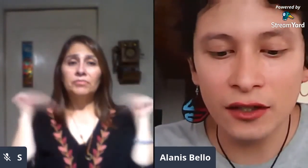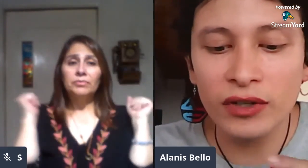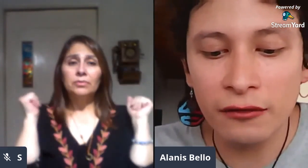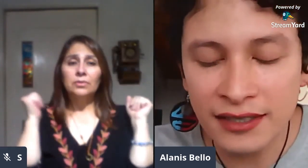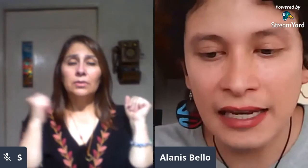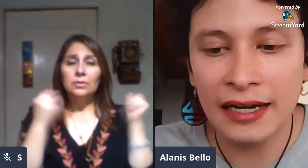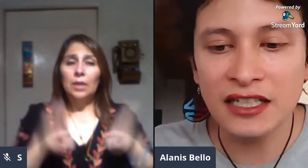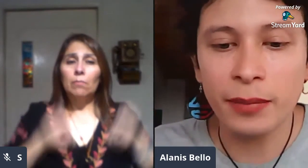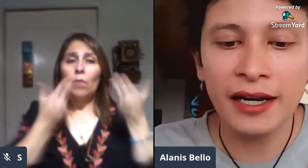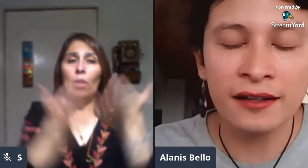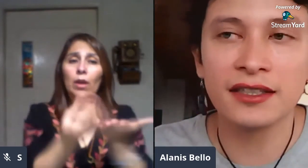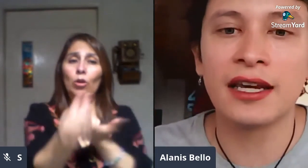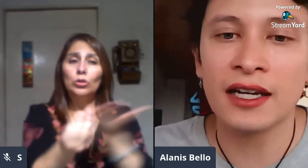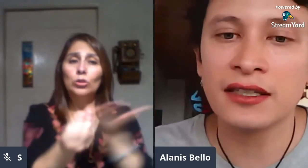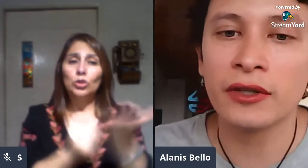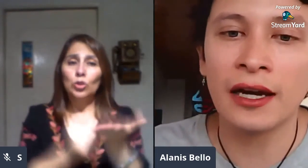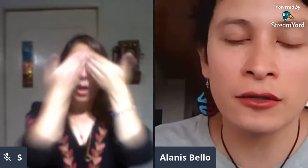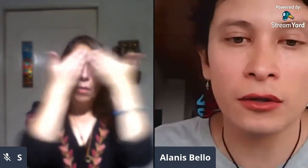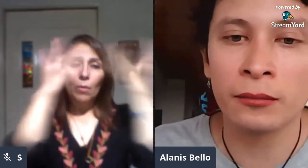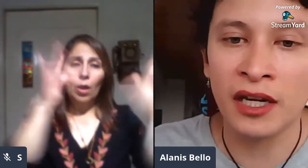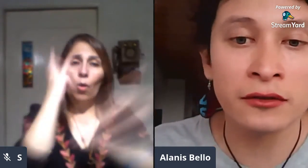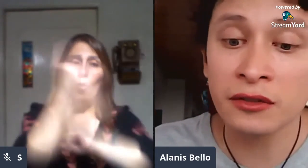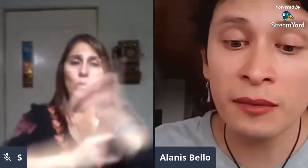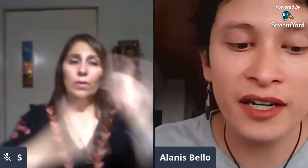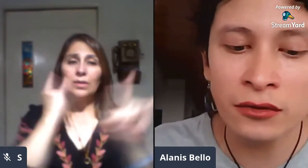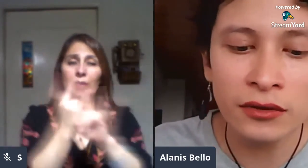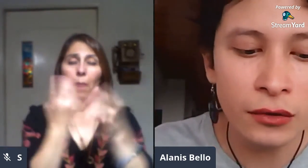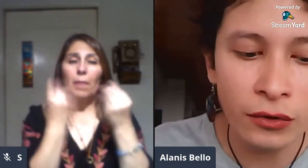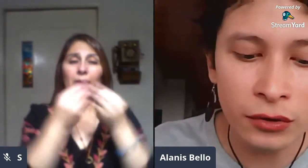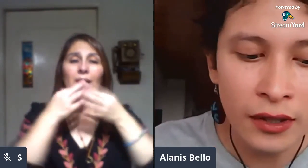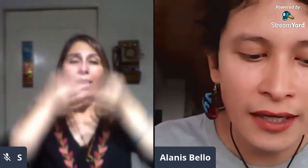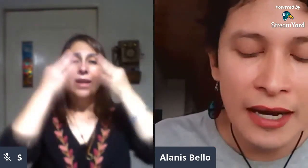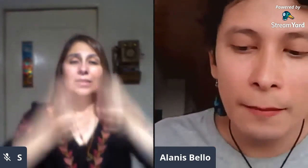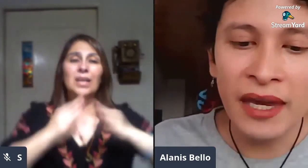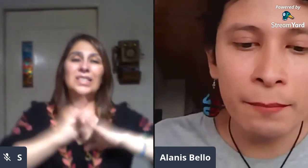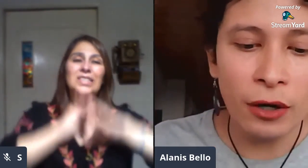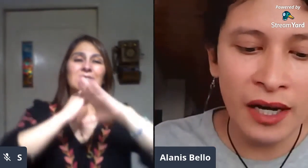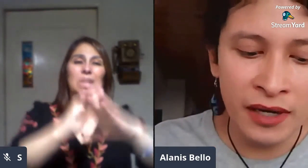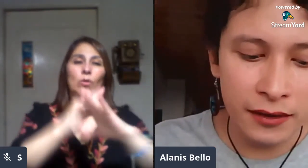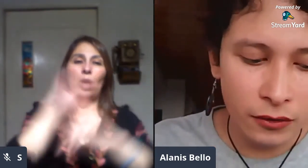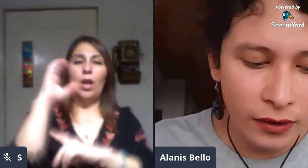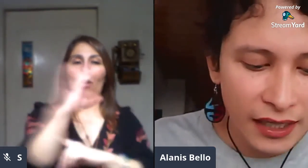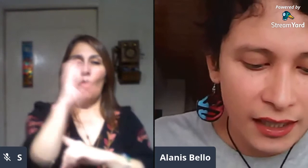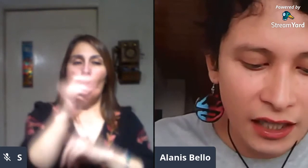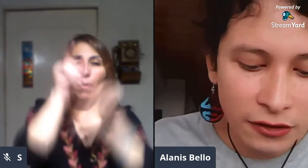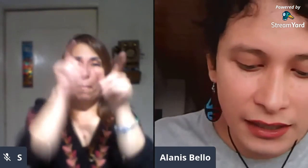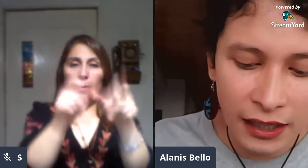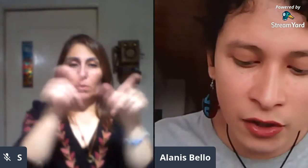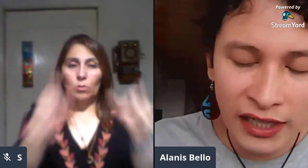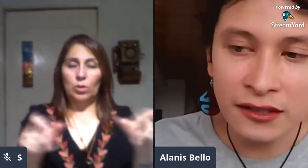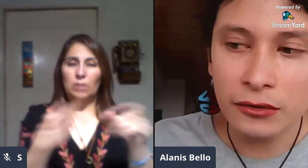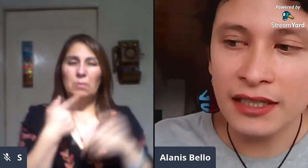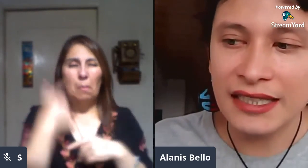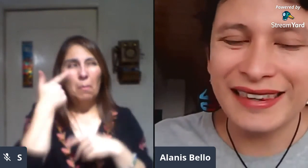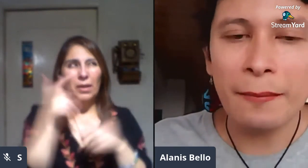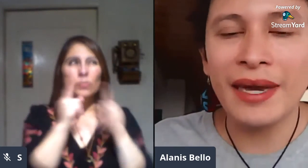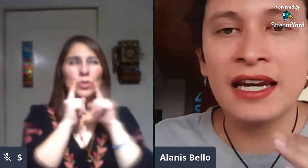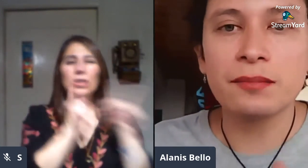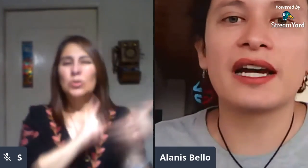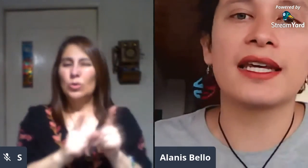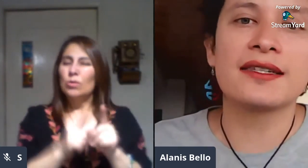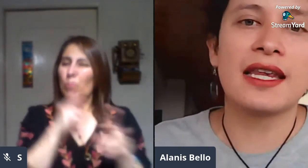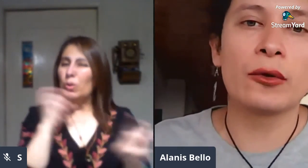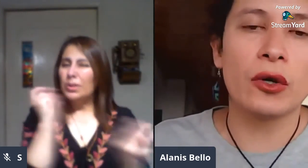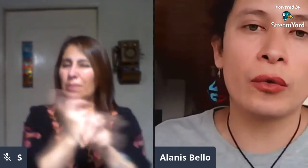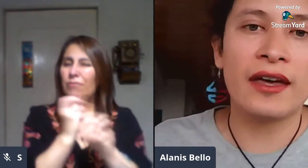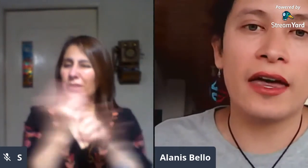democráticas y universales para garantizar la seguridad de los colombianos. Entonces me parece un discurso bien problemático. Y quiero cerrar con esto, y es que también